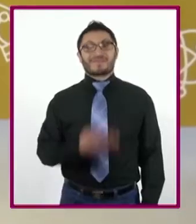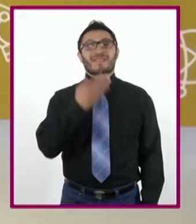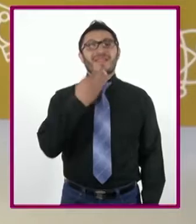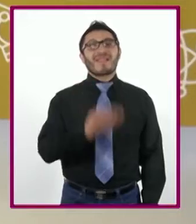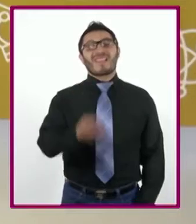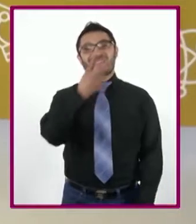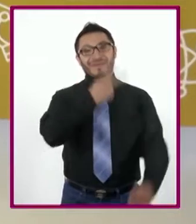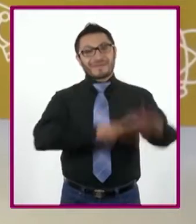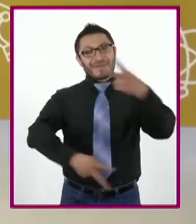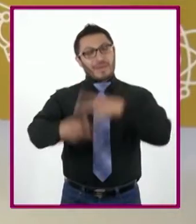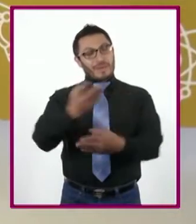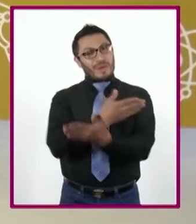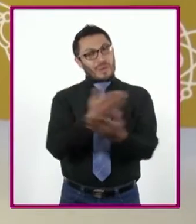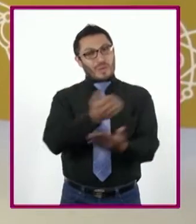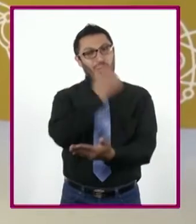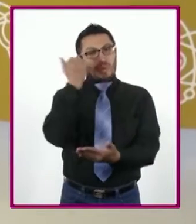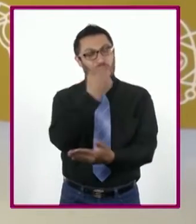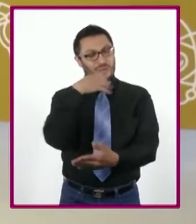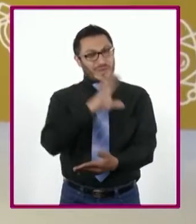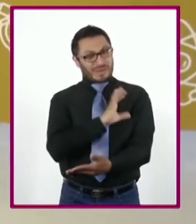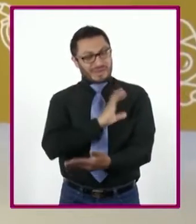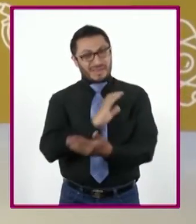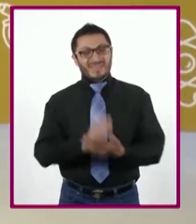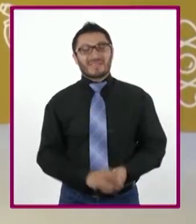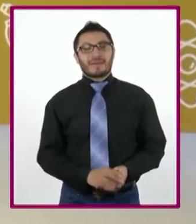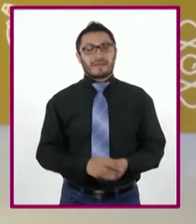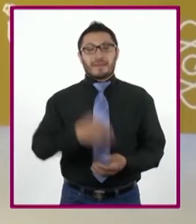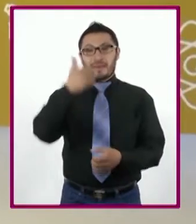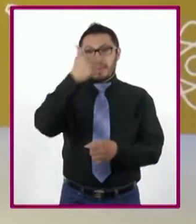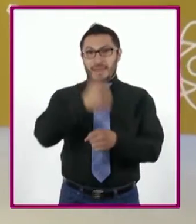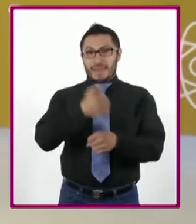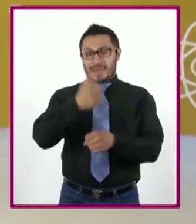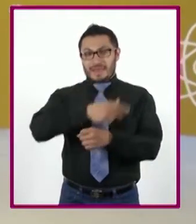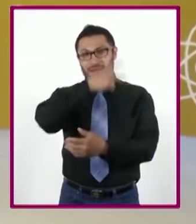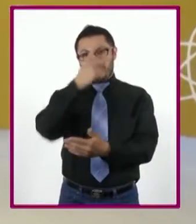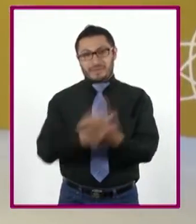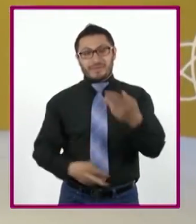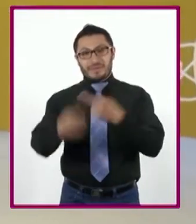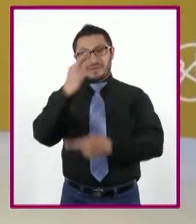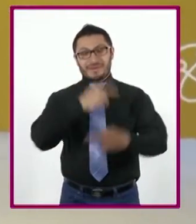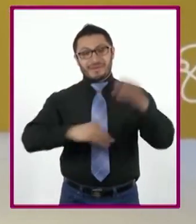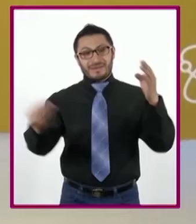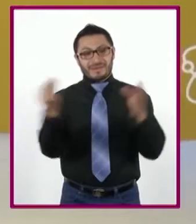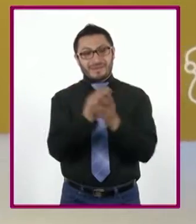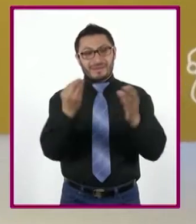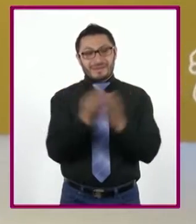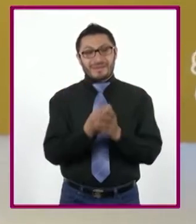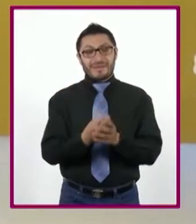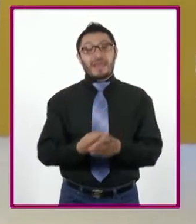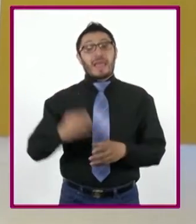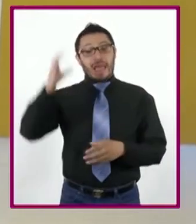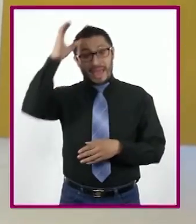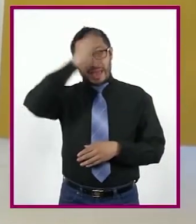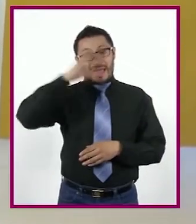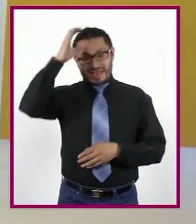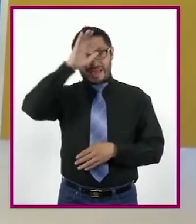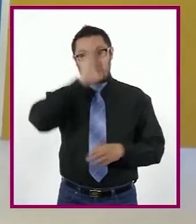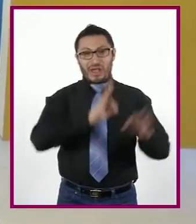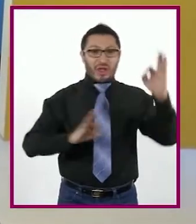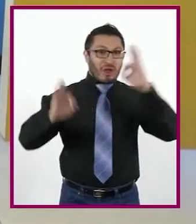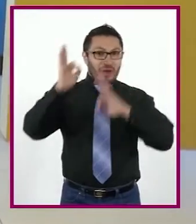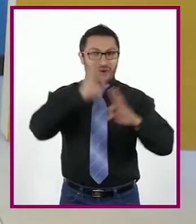Bienvenidos, estimadas alumnas y alumnos. Estamos en el sexto programa de regreso a clases de la asignatura de Ciencias